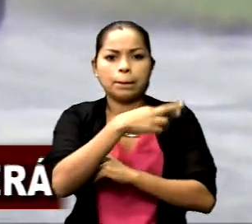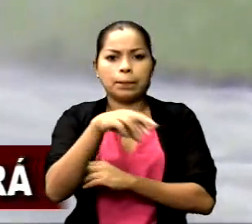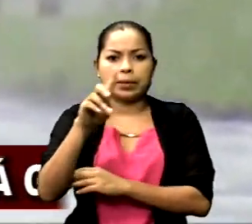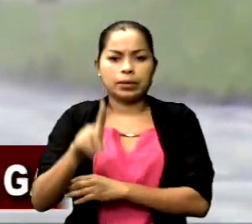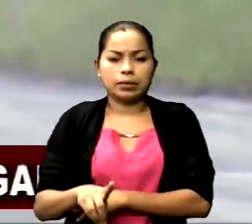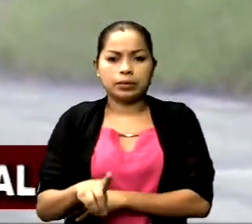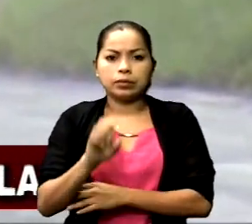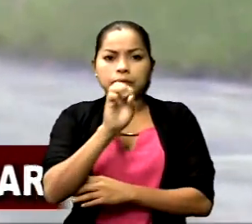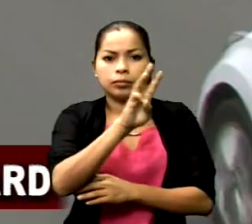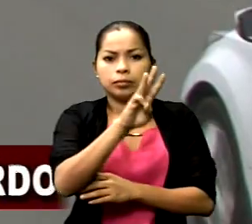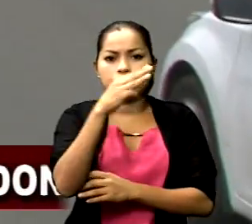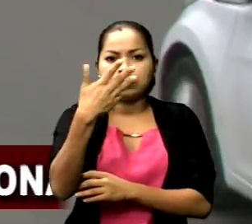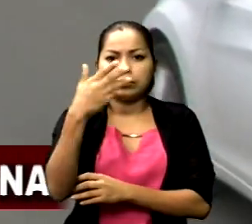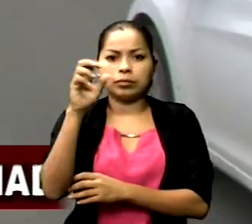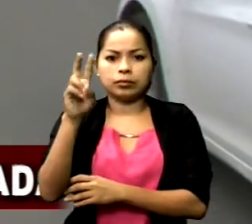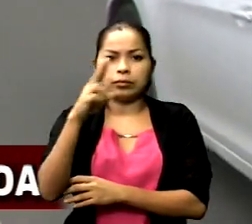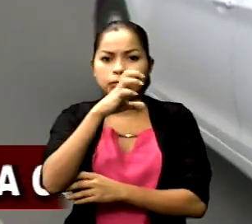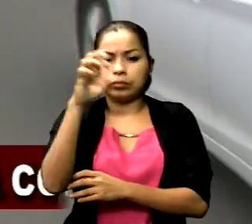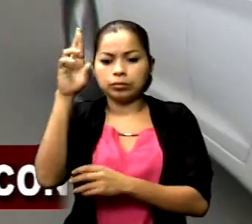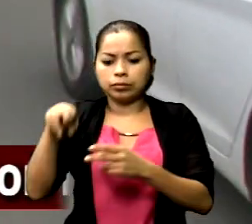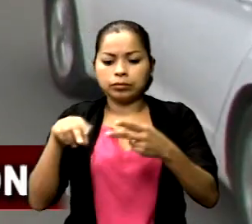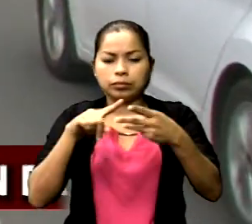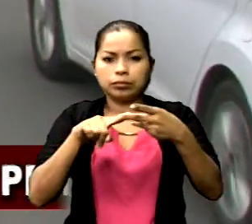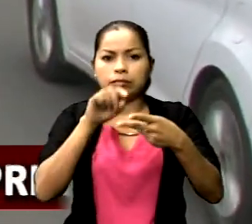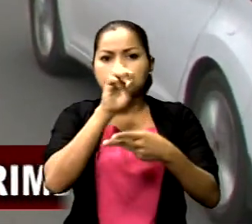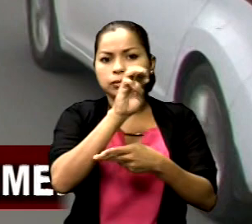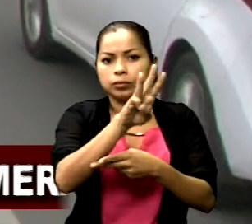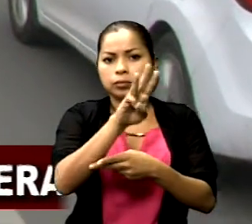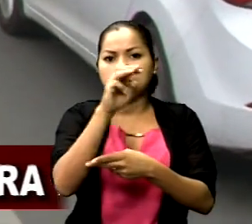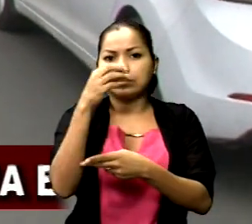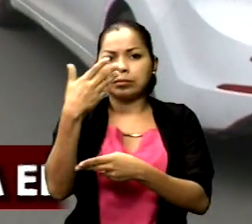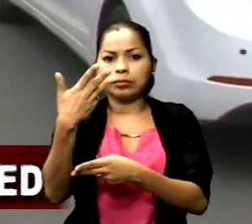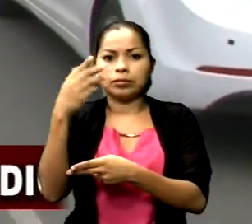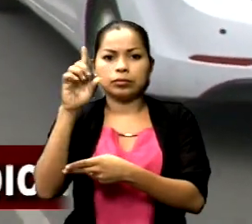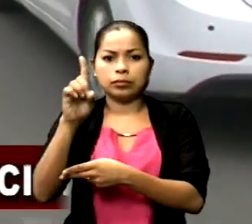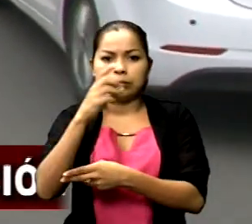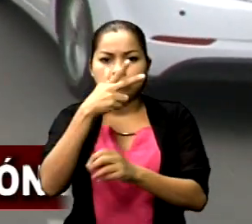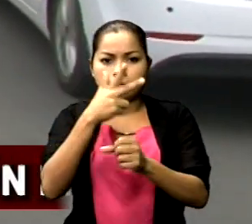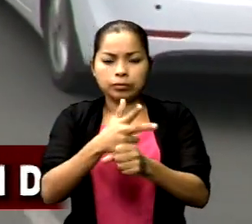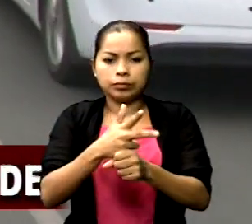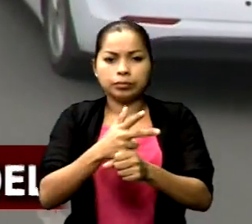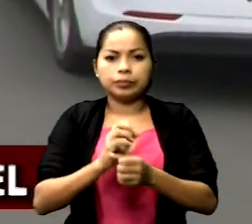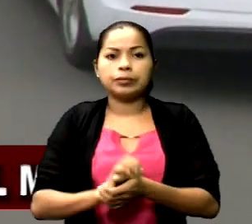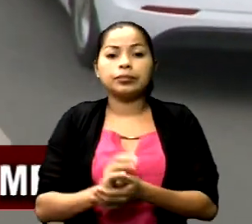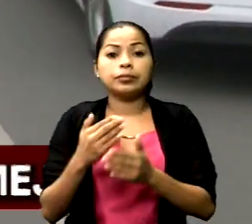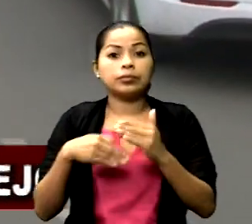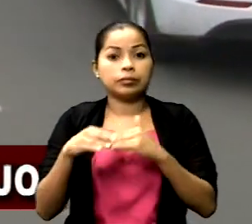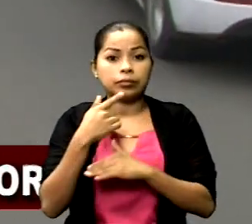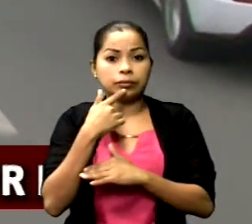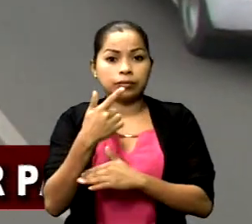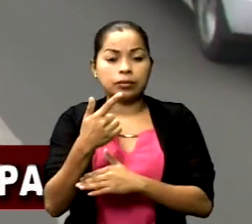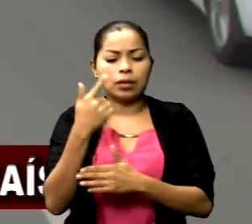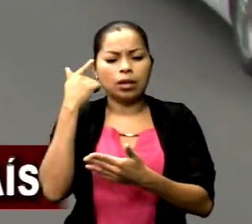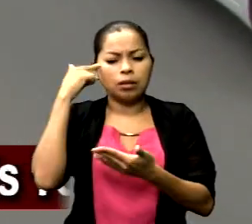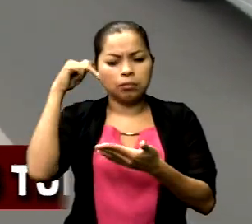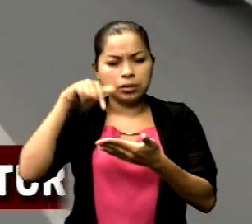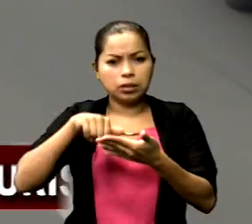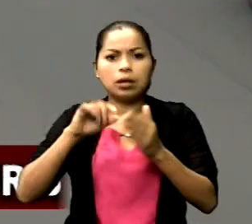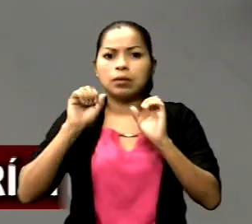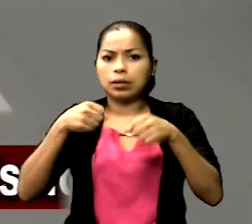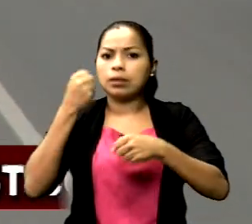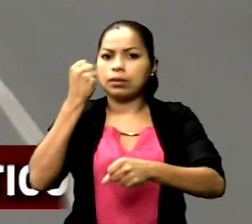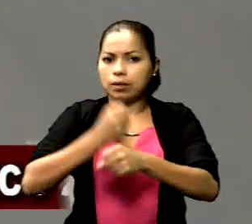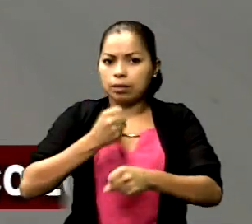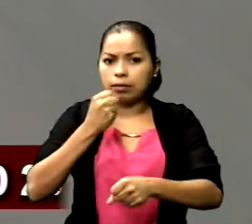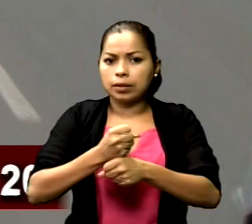Dominicana, 392 de Costa Rica y 391 de Guatemala. Además, reflexionó que se debe